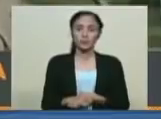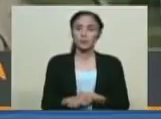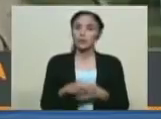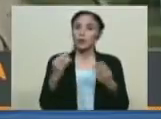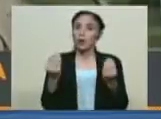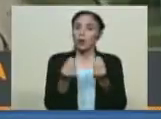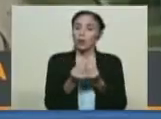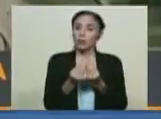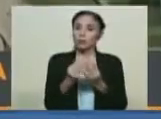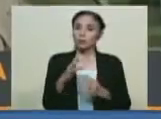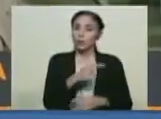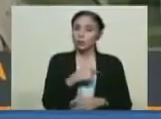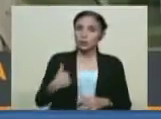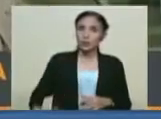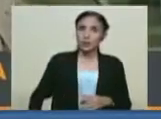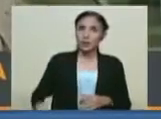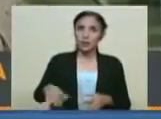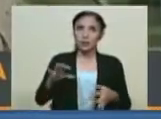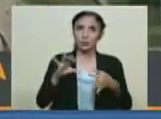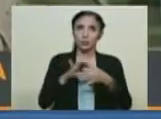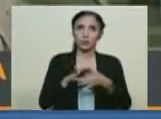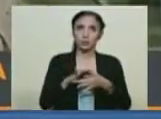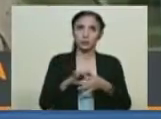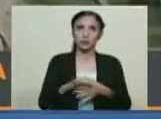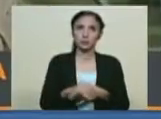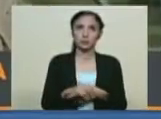una alianza, una hermandad